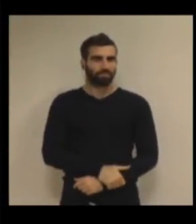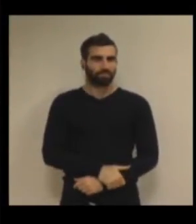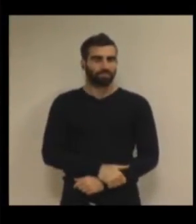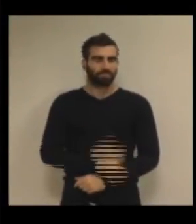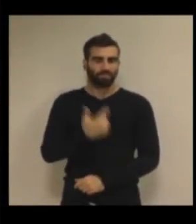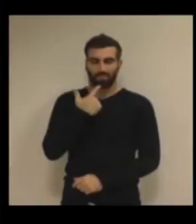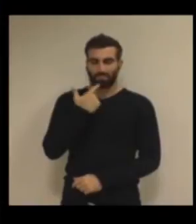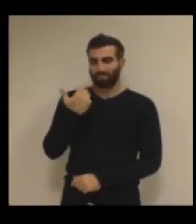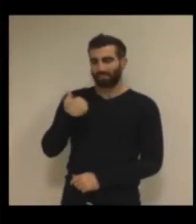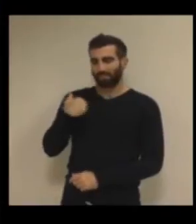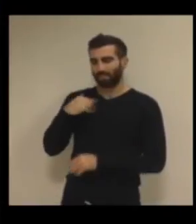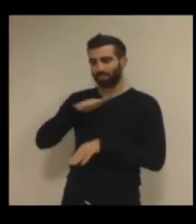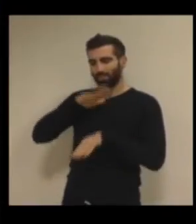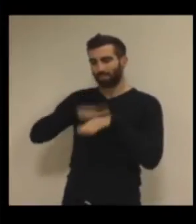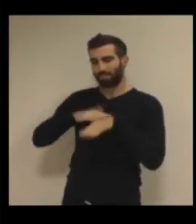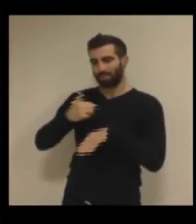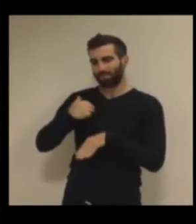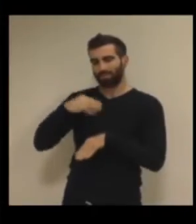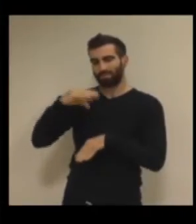diré que ha sido el centaje.